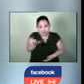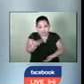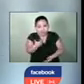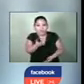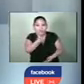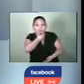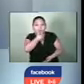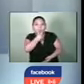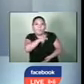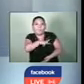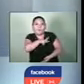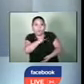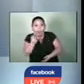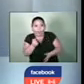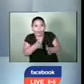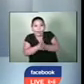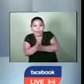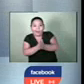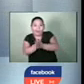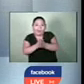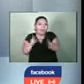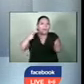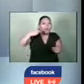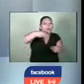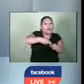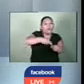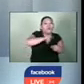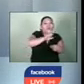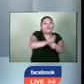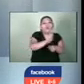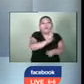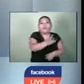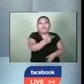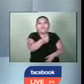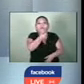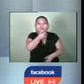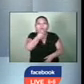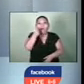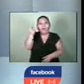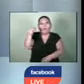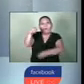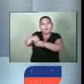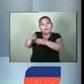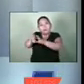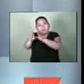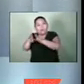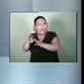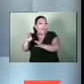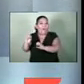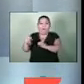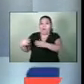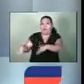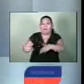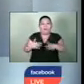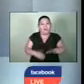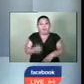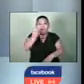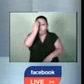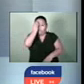información personal a los interesados y luego utilizar sus datos en aperturas de cuentas bancarias o en otras actividades